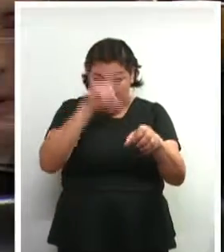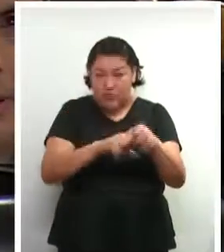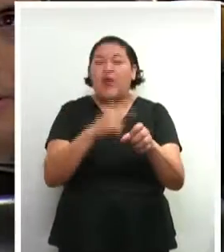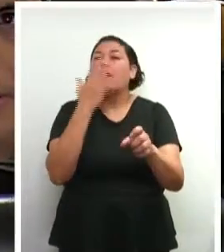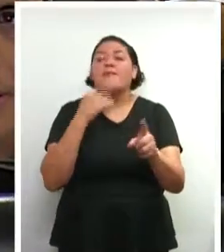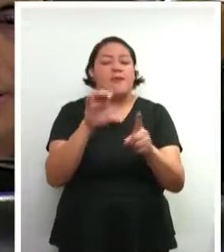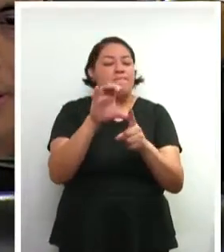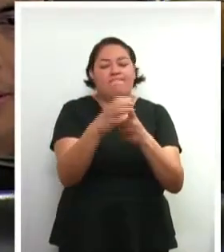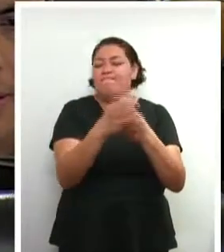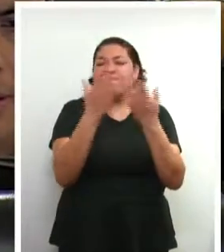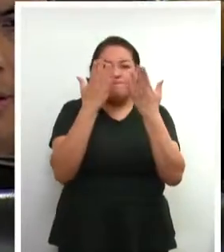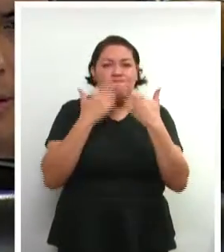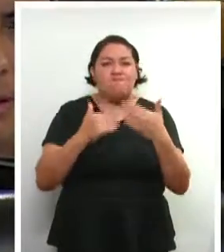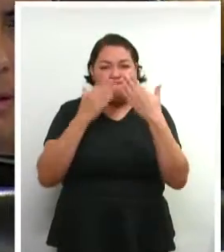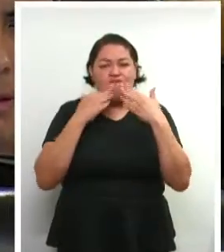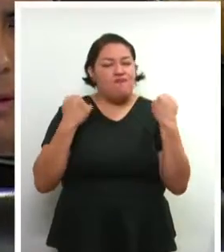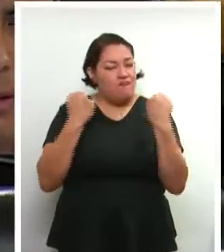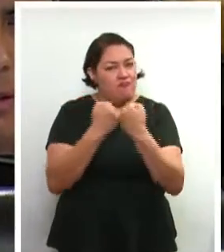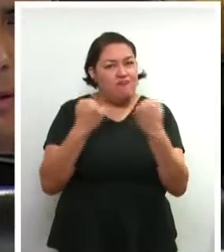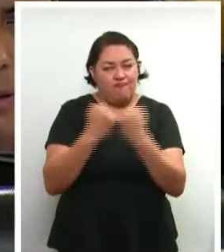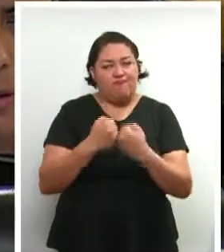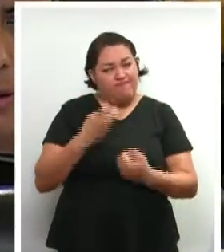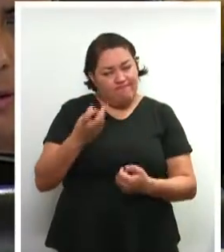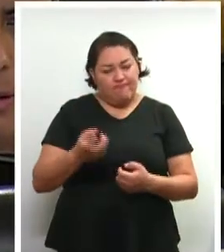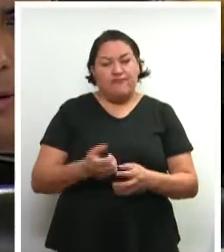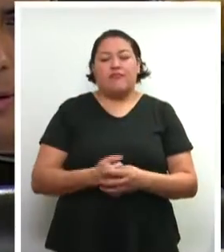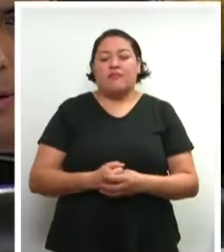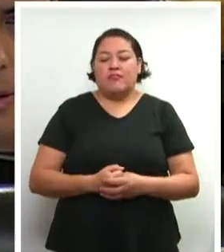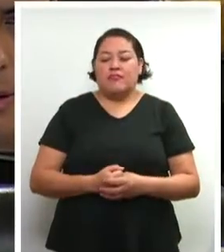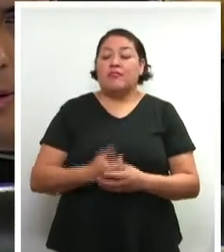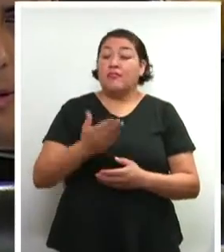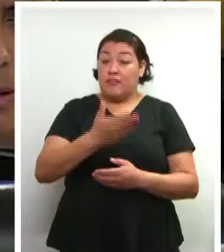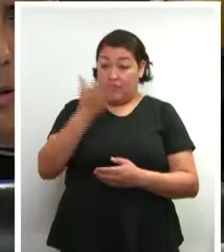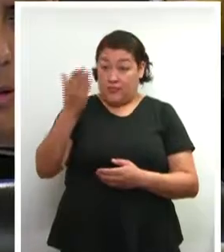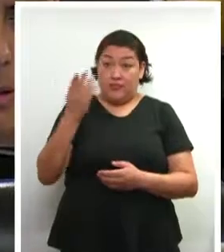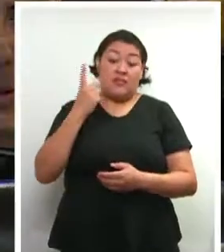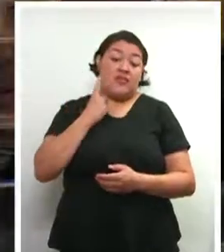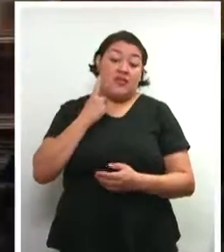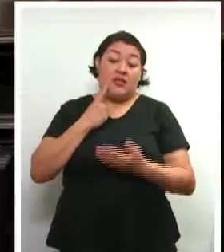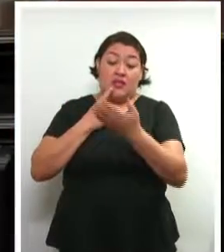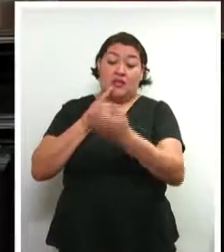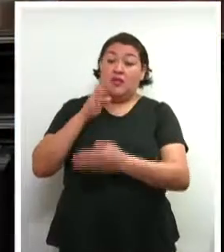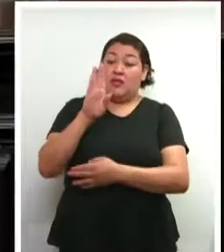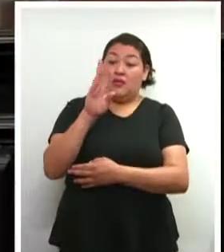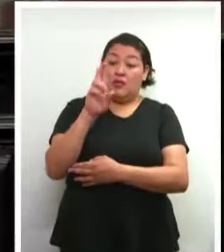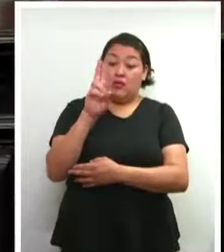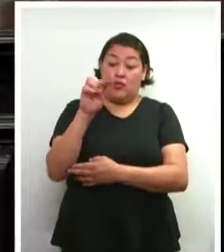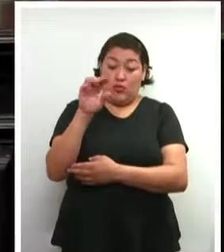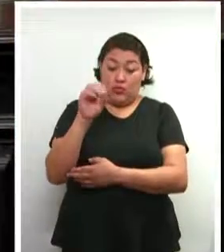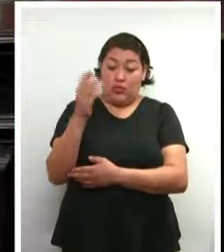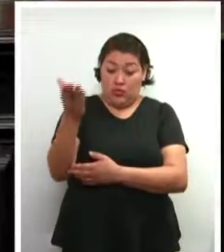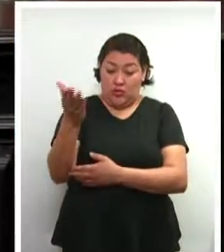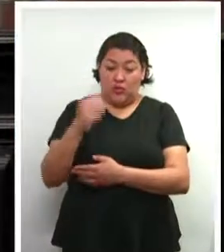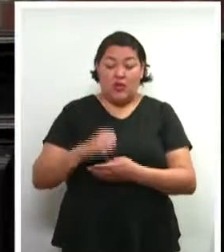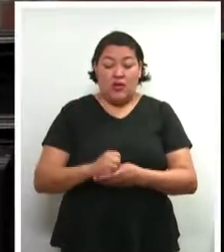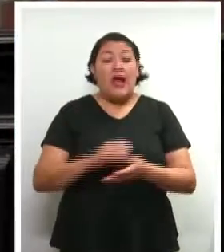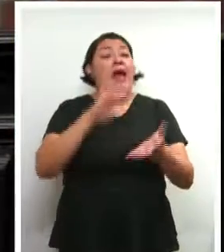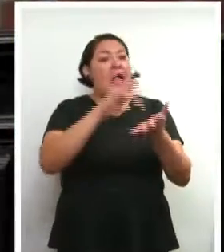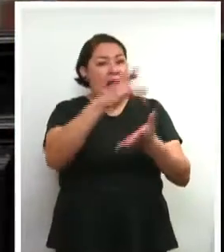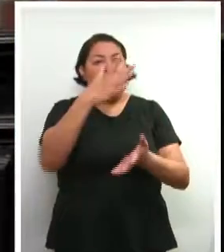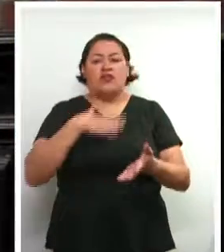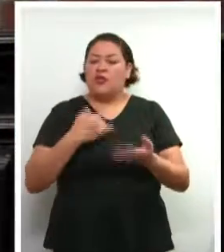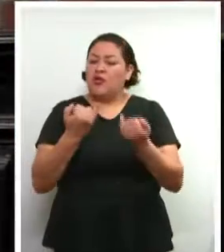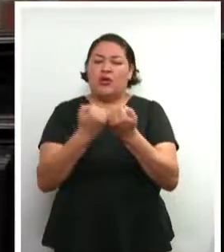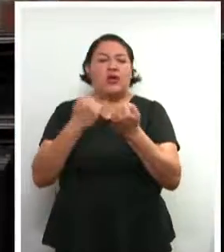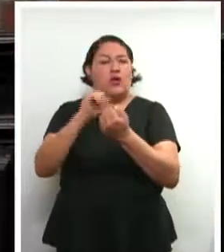esta asamblea. Muy bien. Sí. Diputado Bruno. Gracias. Para sumarme